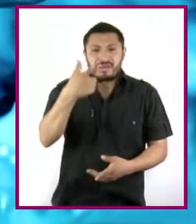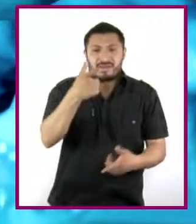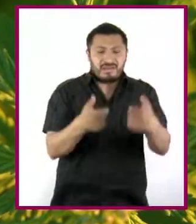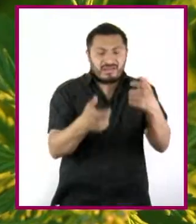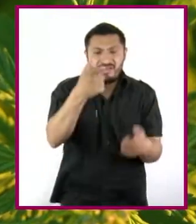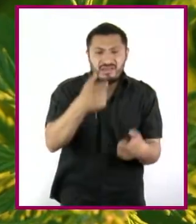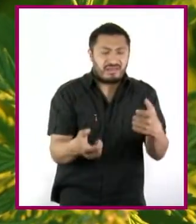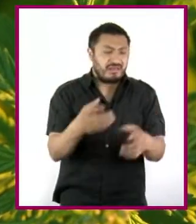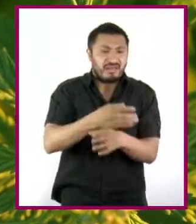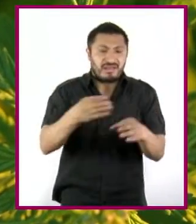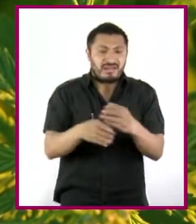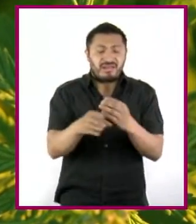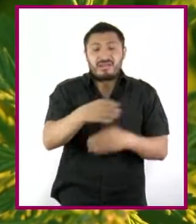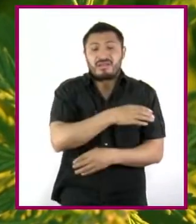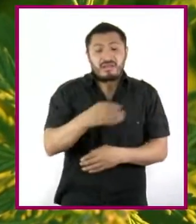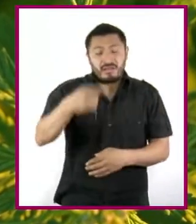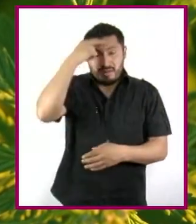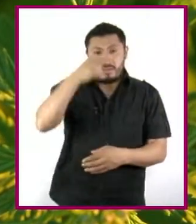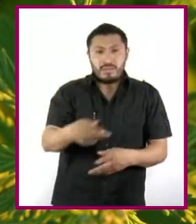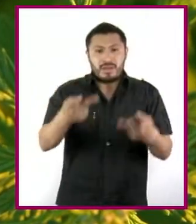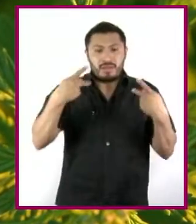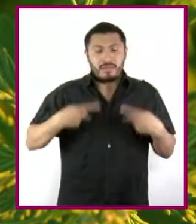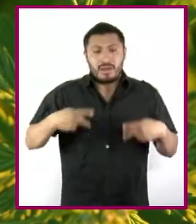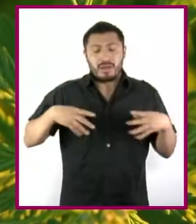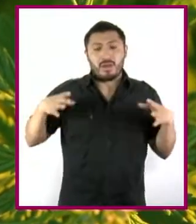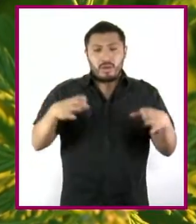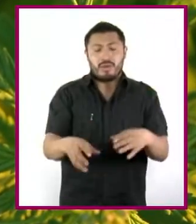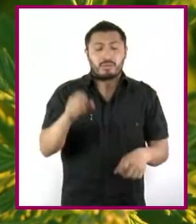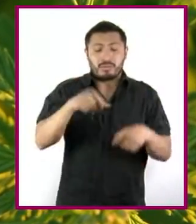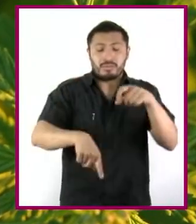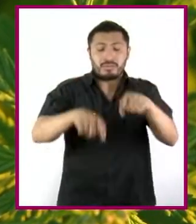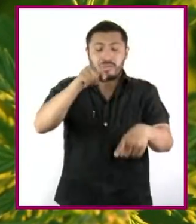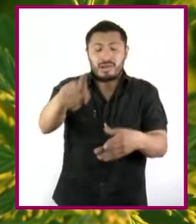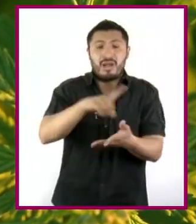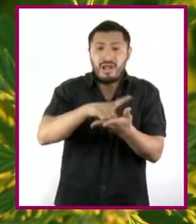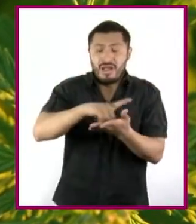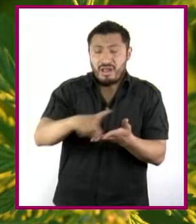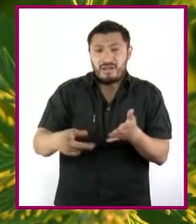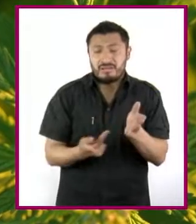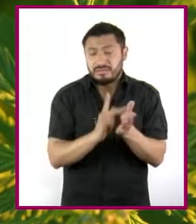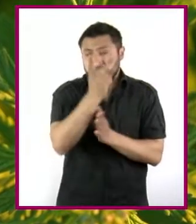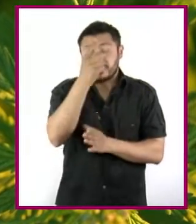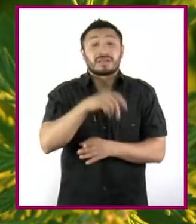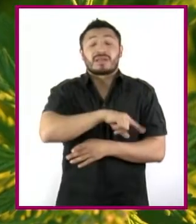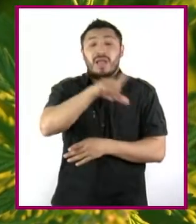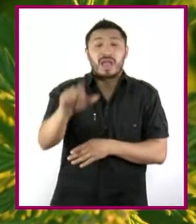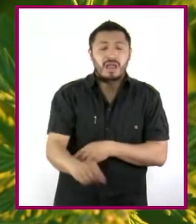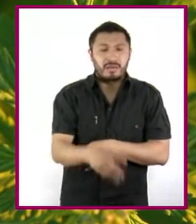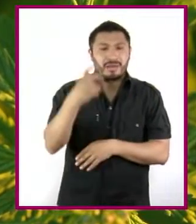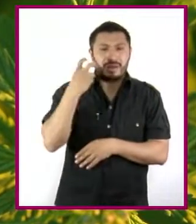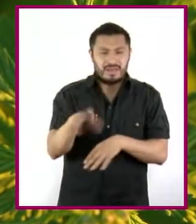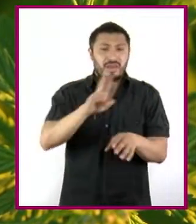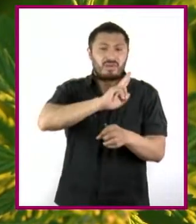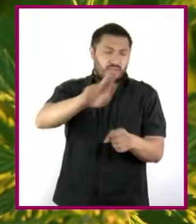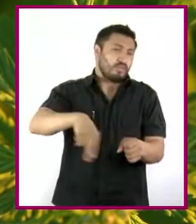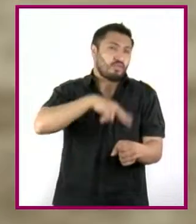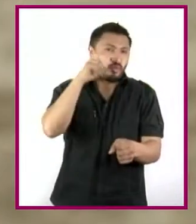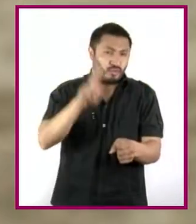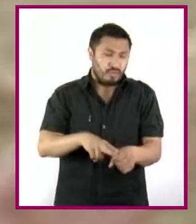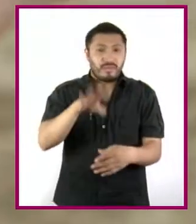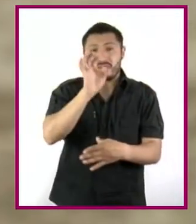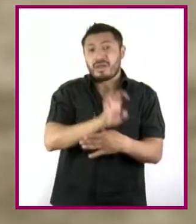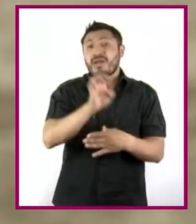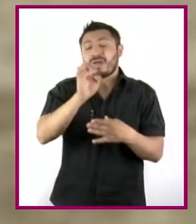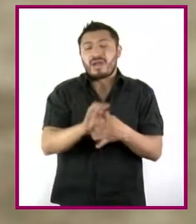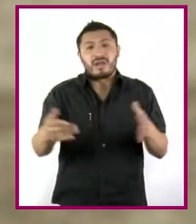de los productos agrícolas para obligar a muchas comunidades a cultivar drogas. Poco a poco esto se fue tomando como algo normal. Entonces